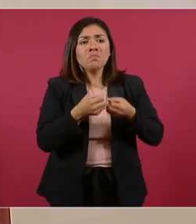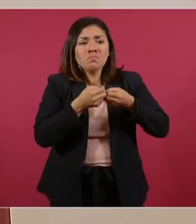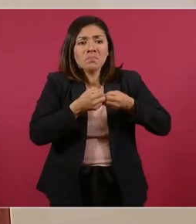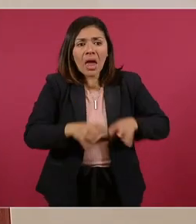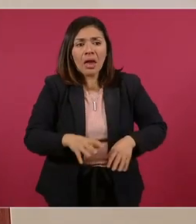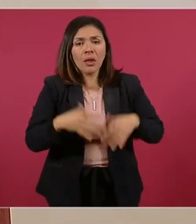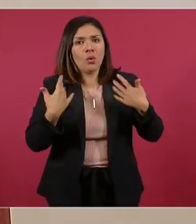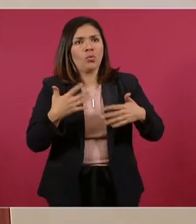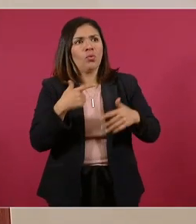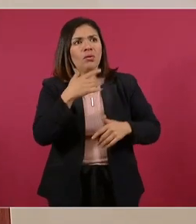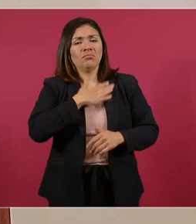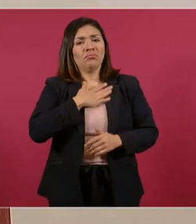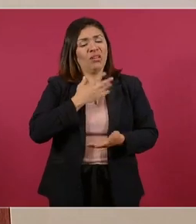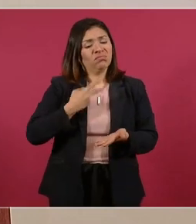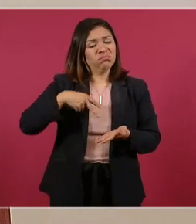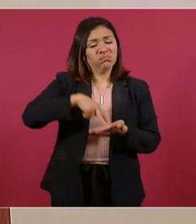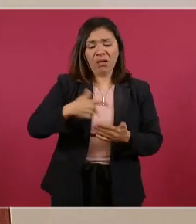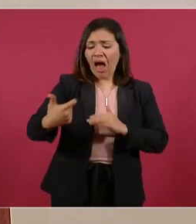respetabilidad.